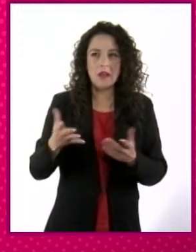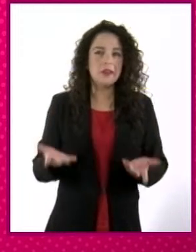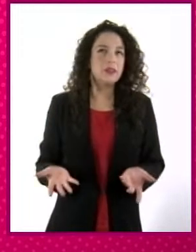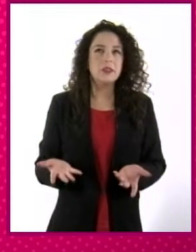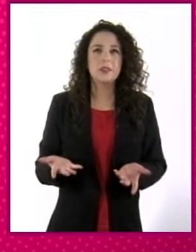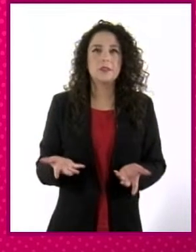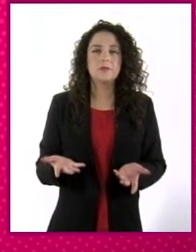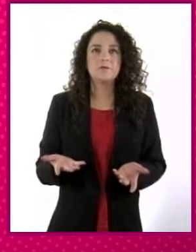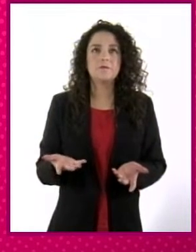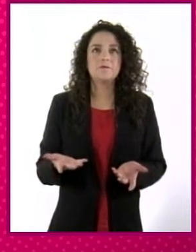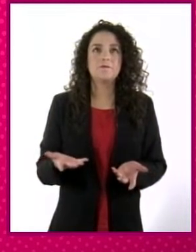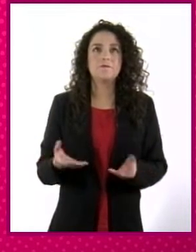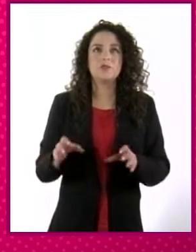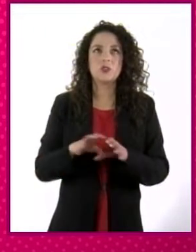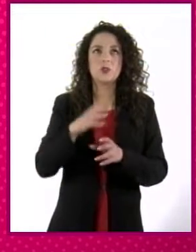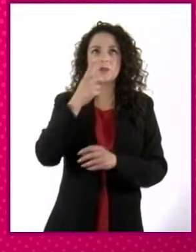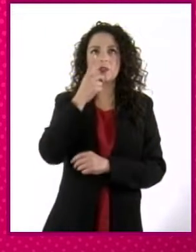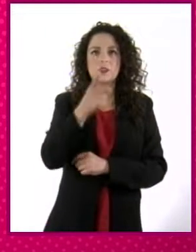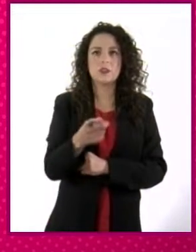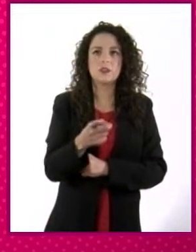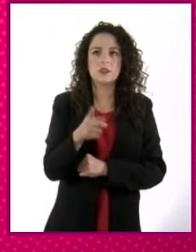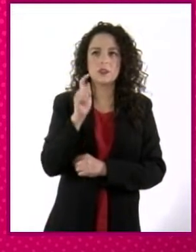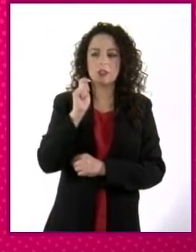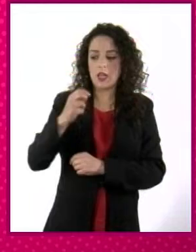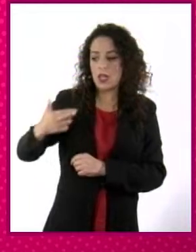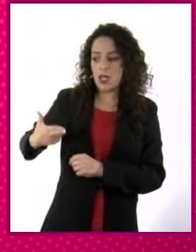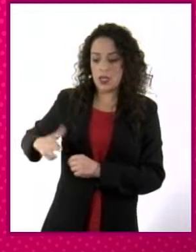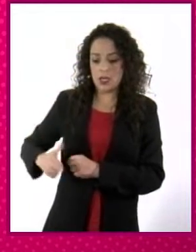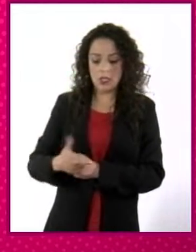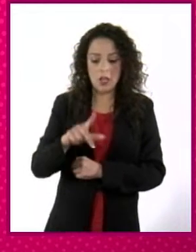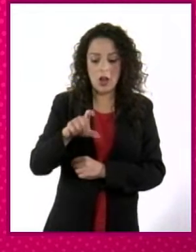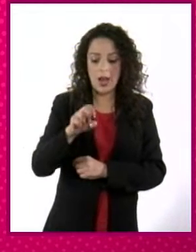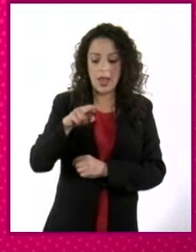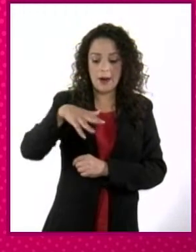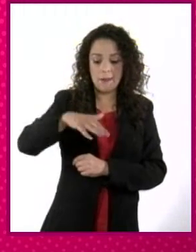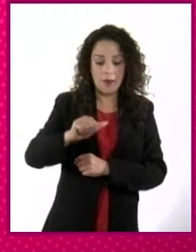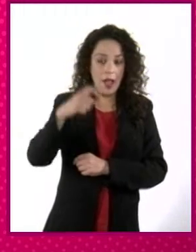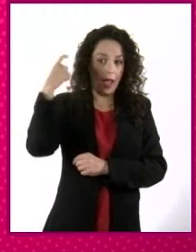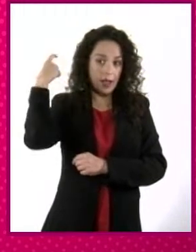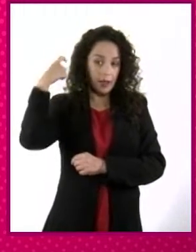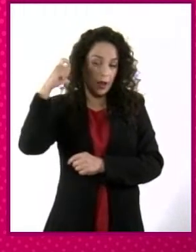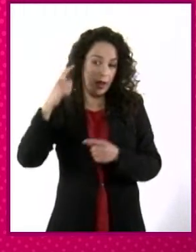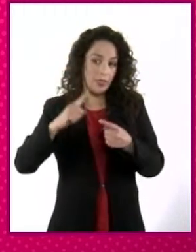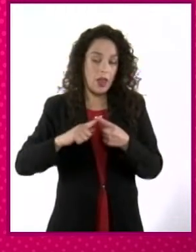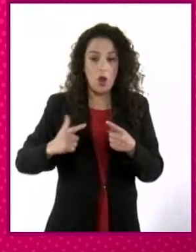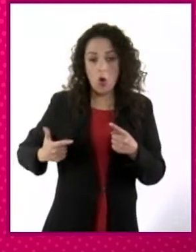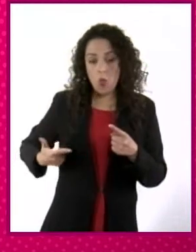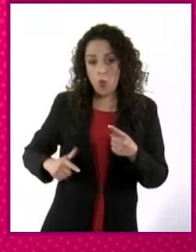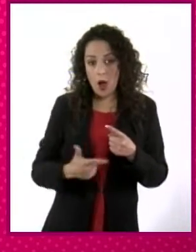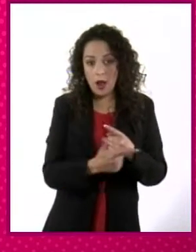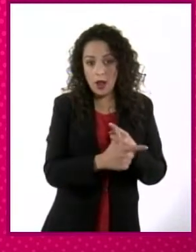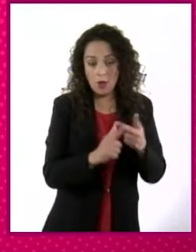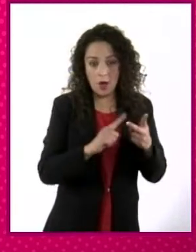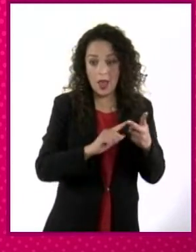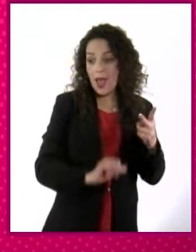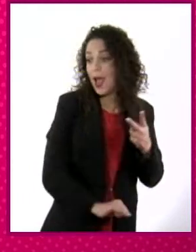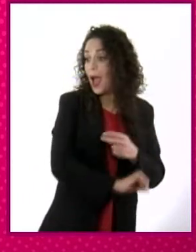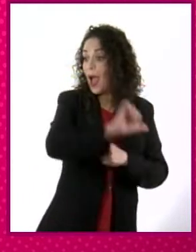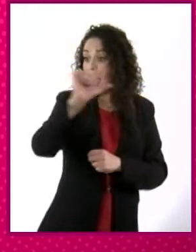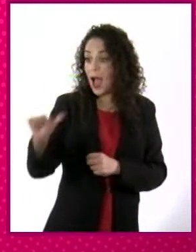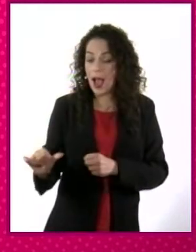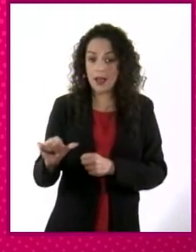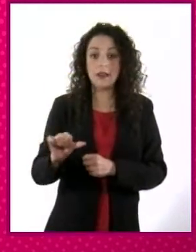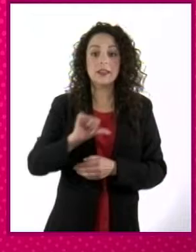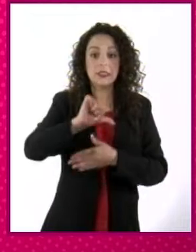es la zona del río Lerma, de Querétaro, Guanajuato, hasta